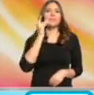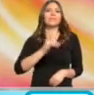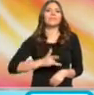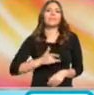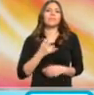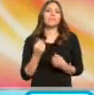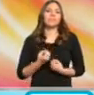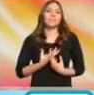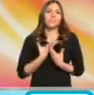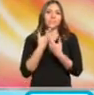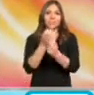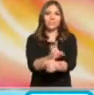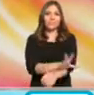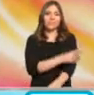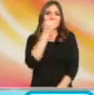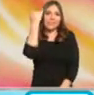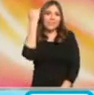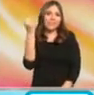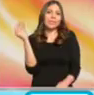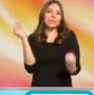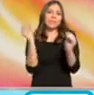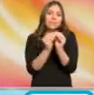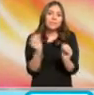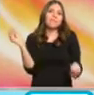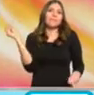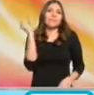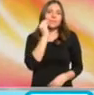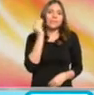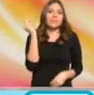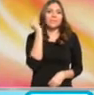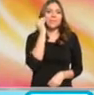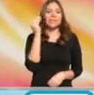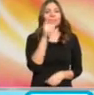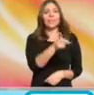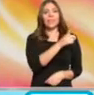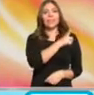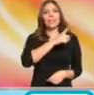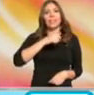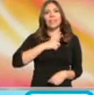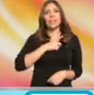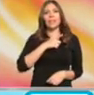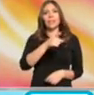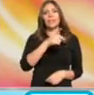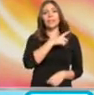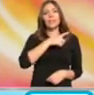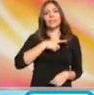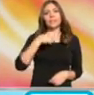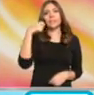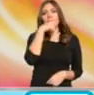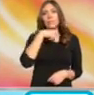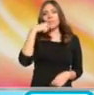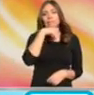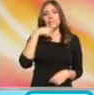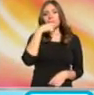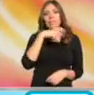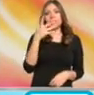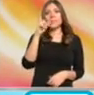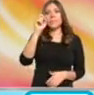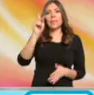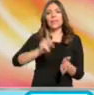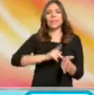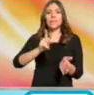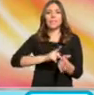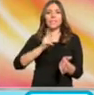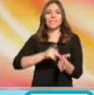canción y beso, y beso, y beso. Y luego un besito. Ah, Se tenía que lavar la boca Elvis Presley, yo creo que Hasta 20 yo me hubiera veces. formado